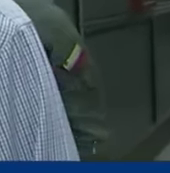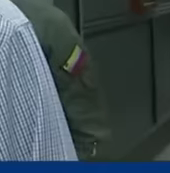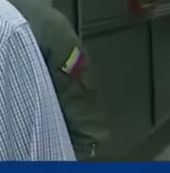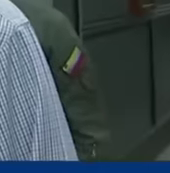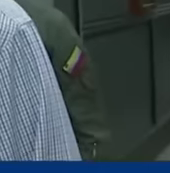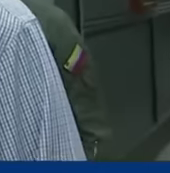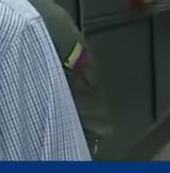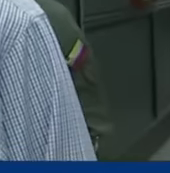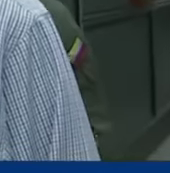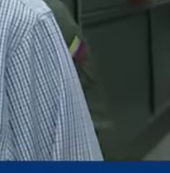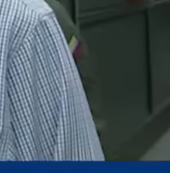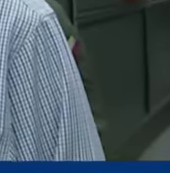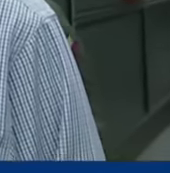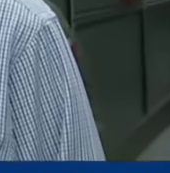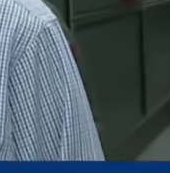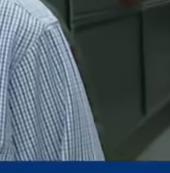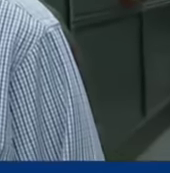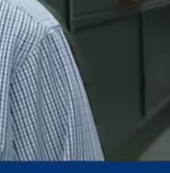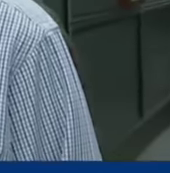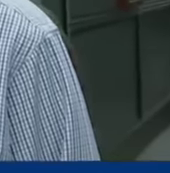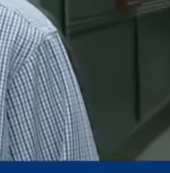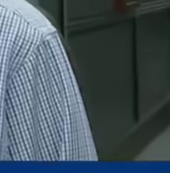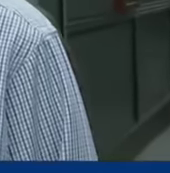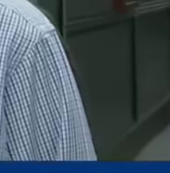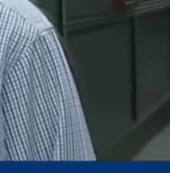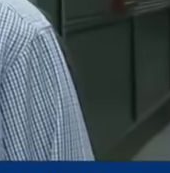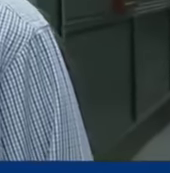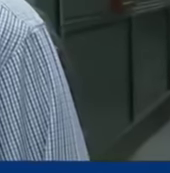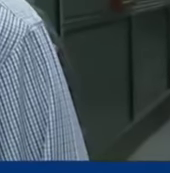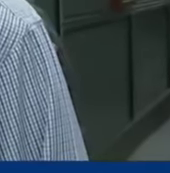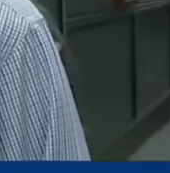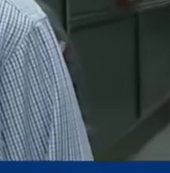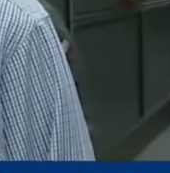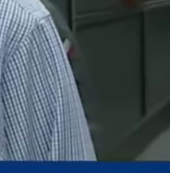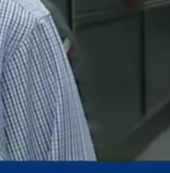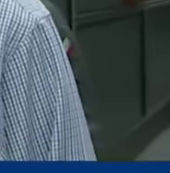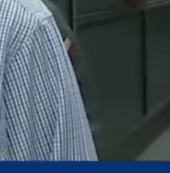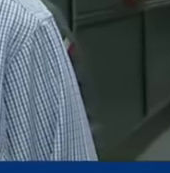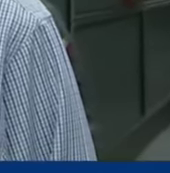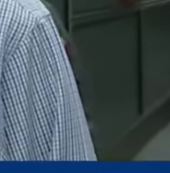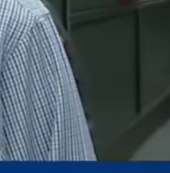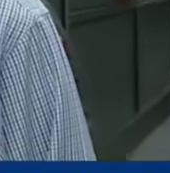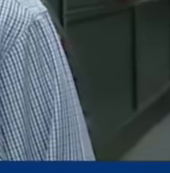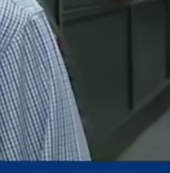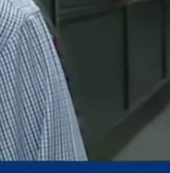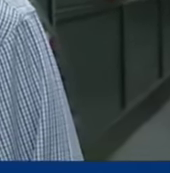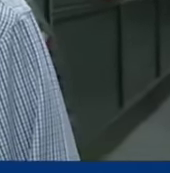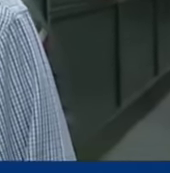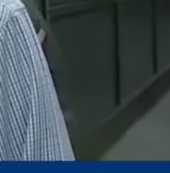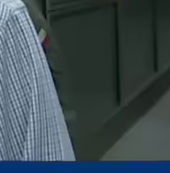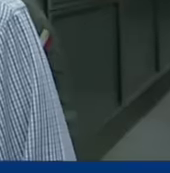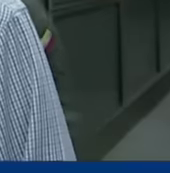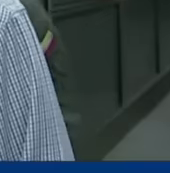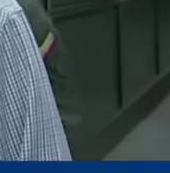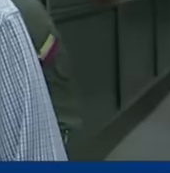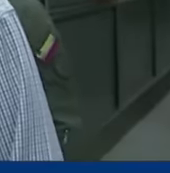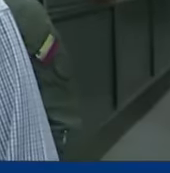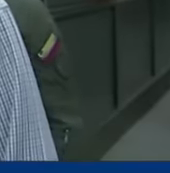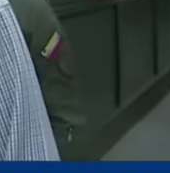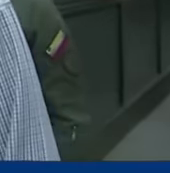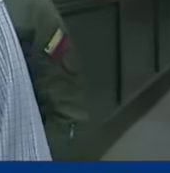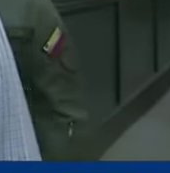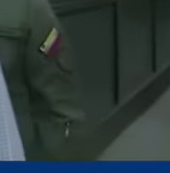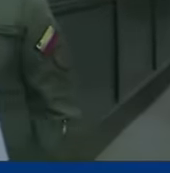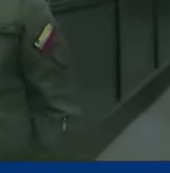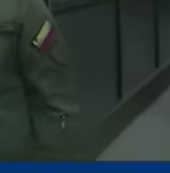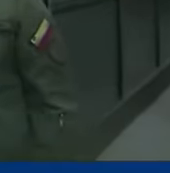Manuel López Obrador dice que no es prudente hacer esa propuesta y dice que hay que esperar lo que diga el Tribunal Supremo de Justicia. ¿Usted